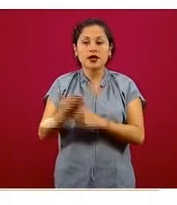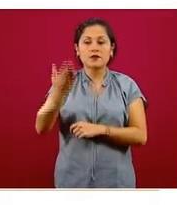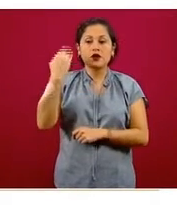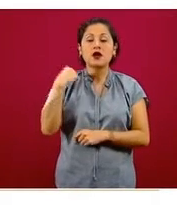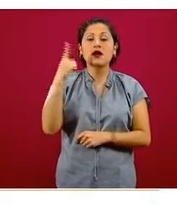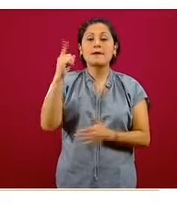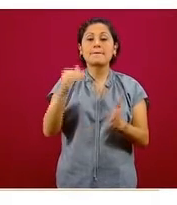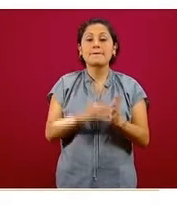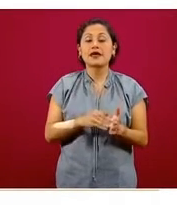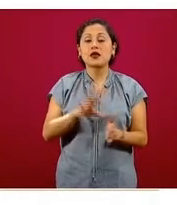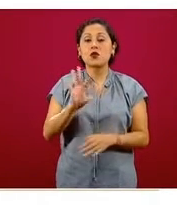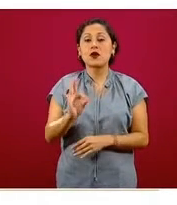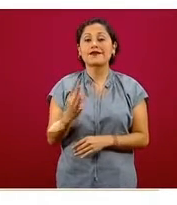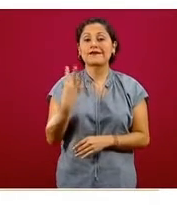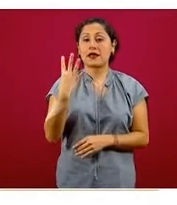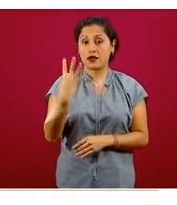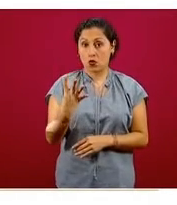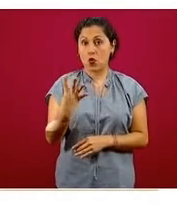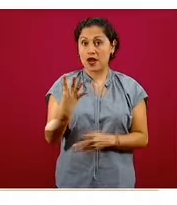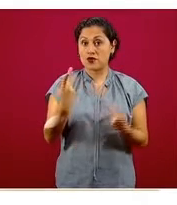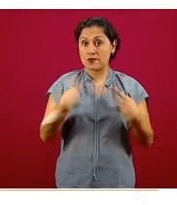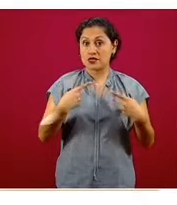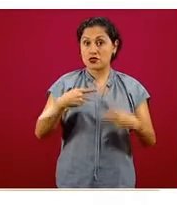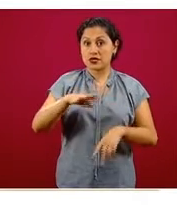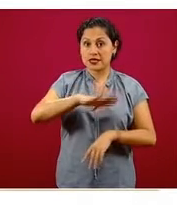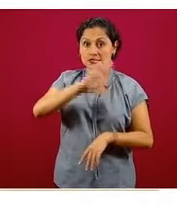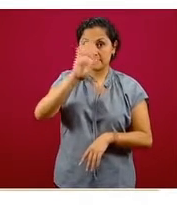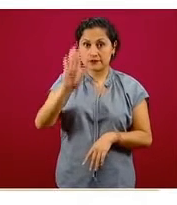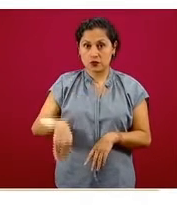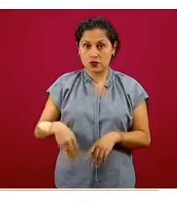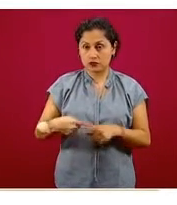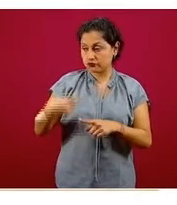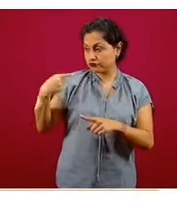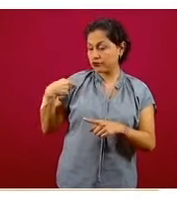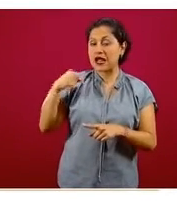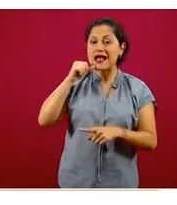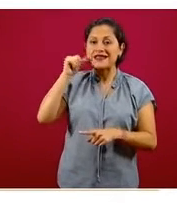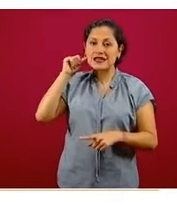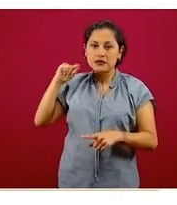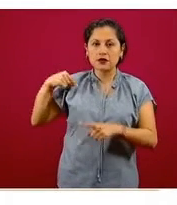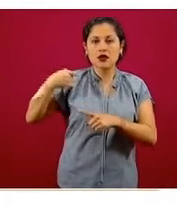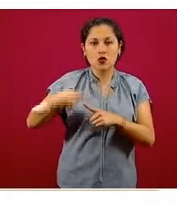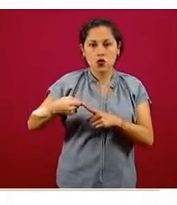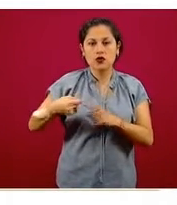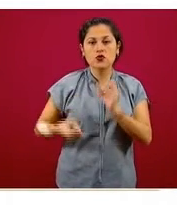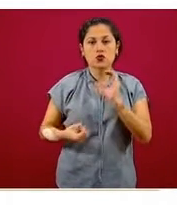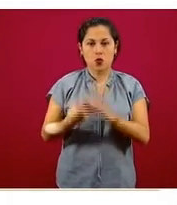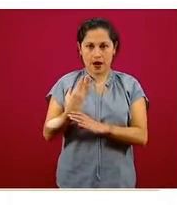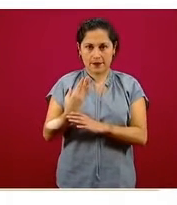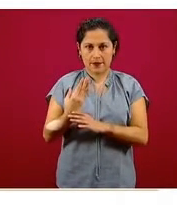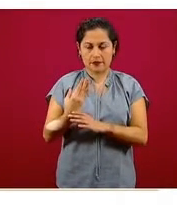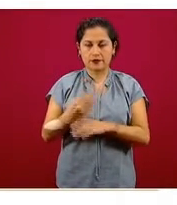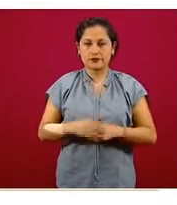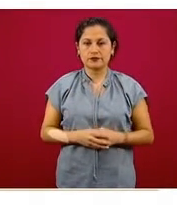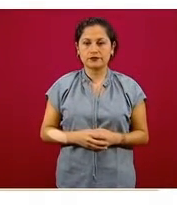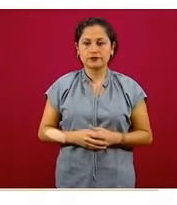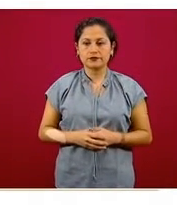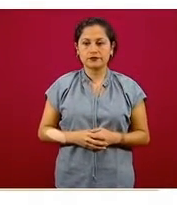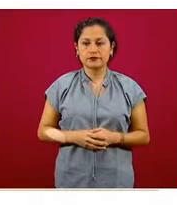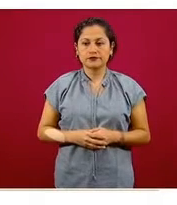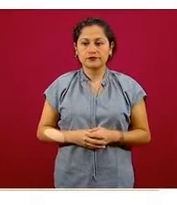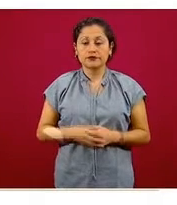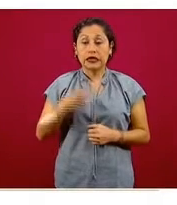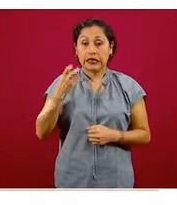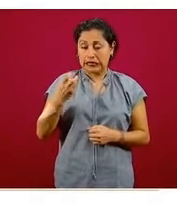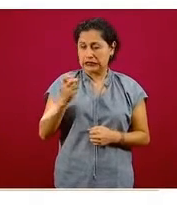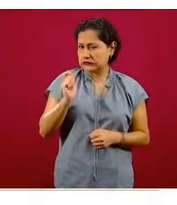1,044 defunciones que fueron notificadas en las últimas 24 horas. Es un grupo que comprende defunciones que